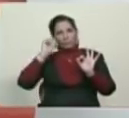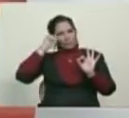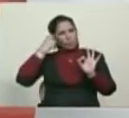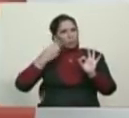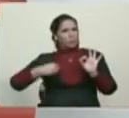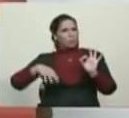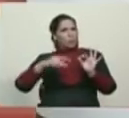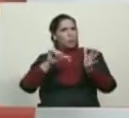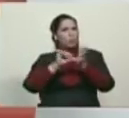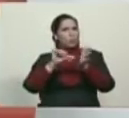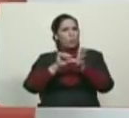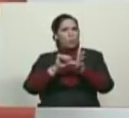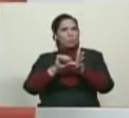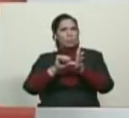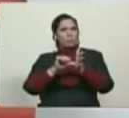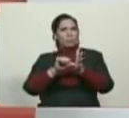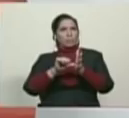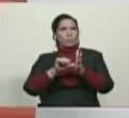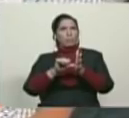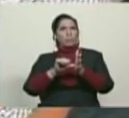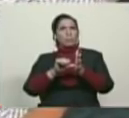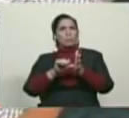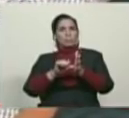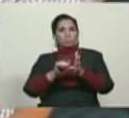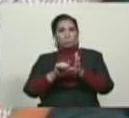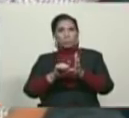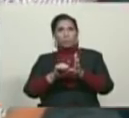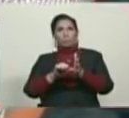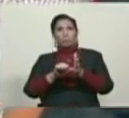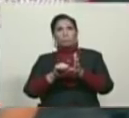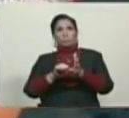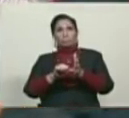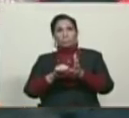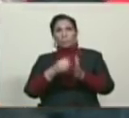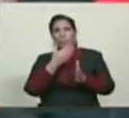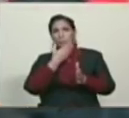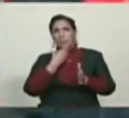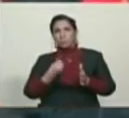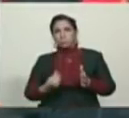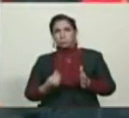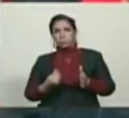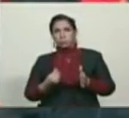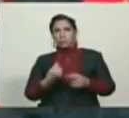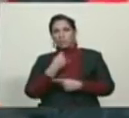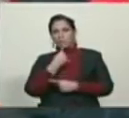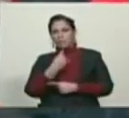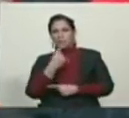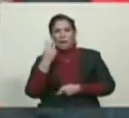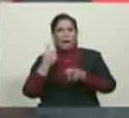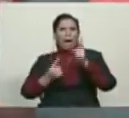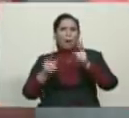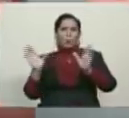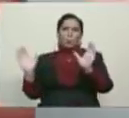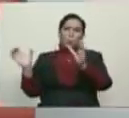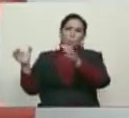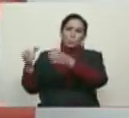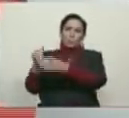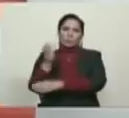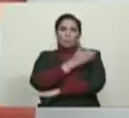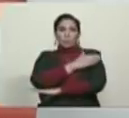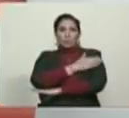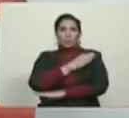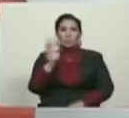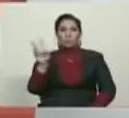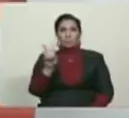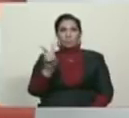venimos, diciembre, y nos pronosticaban algunos sectores de la derecha